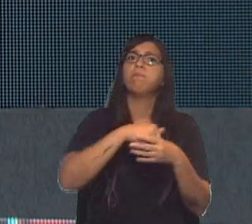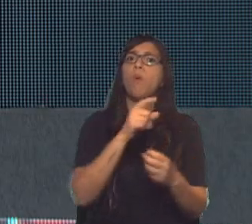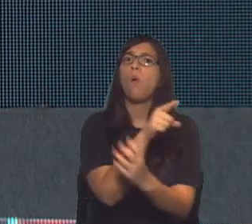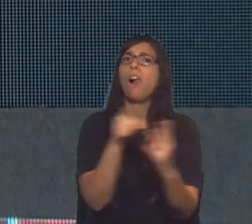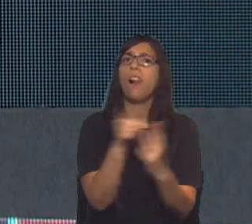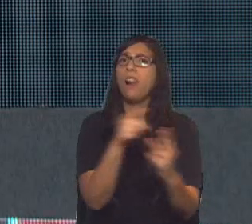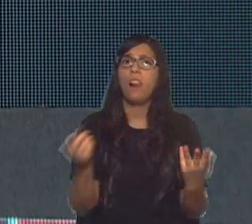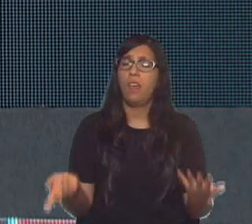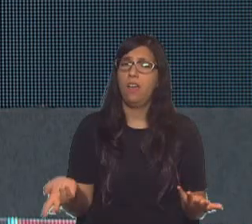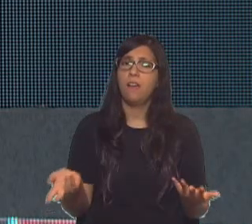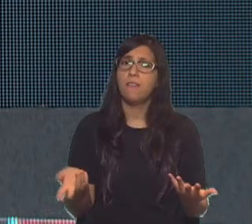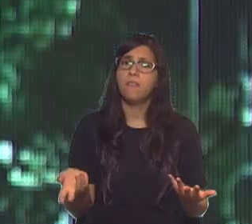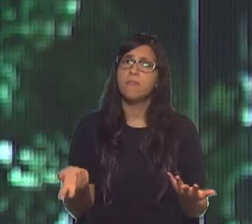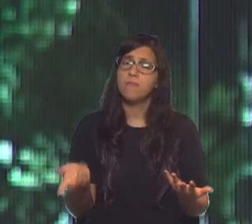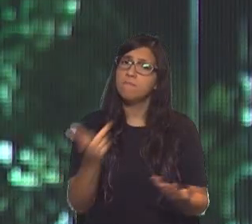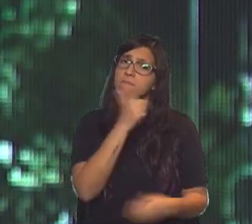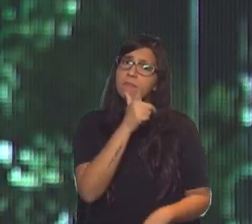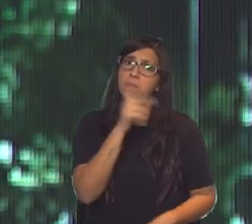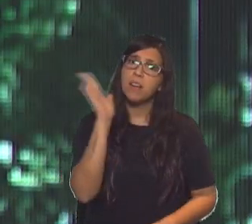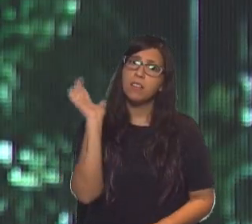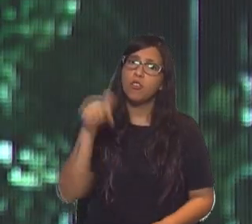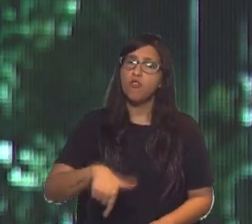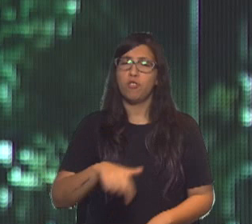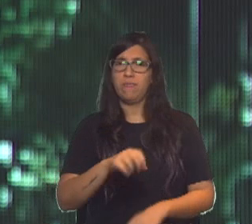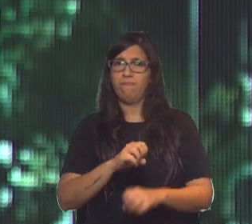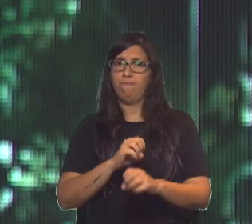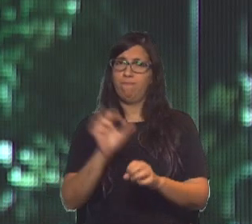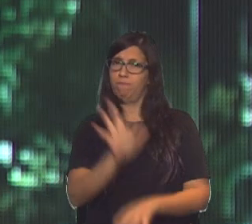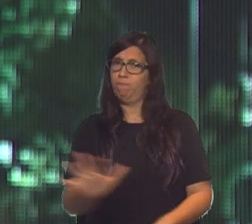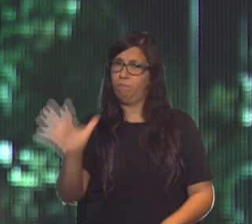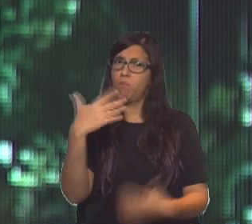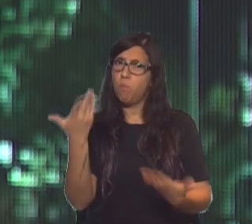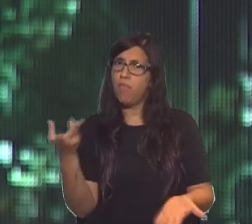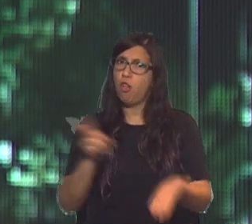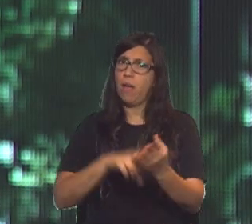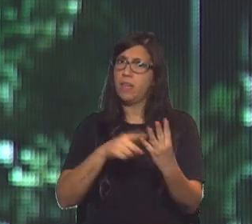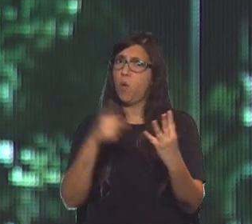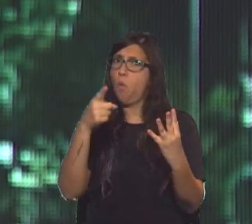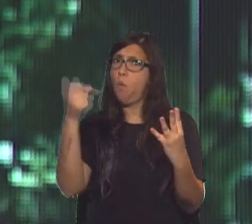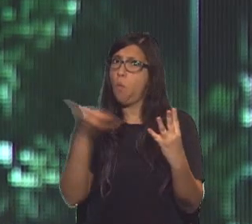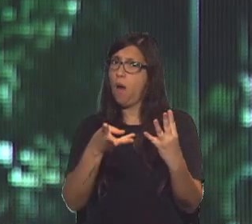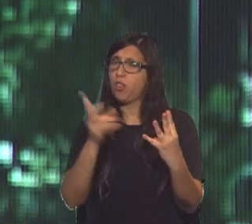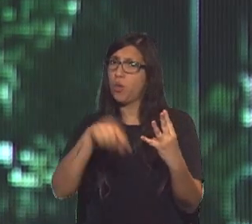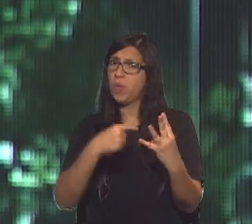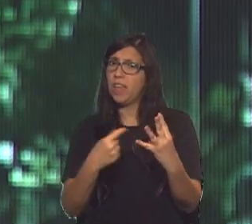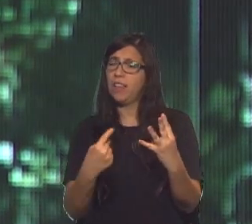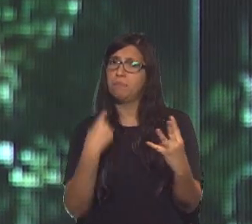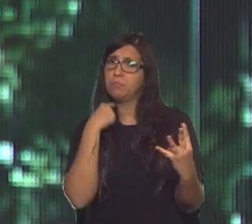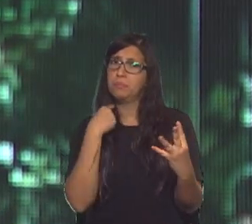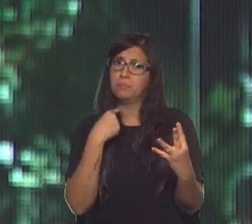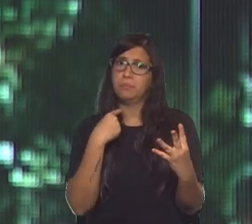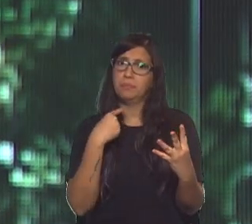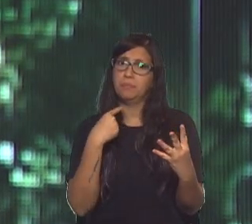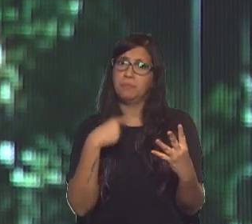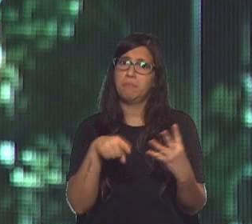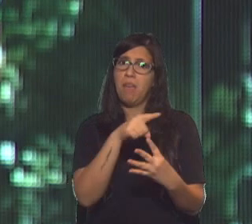sensación de que s Me parece que hoy no está tan claro eso puede repetirse ese cuarto y ser perjudicial para para